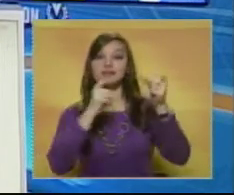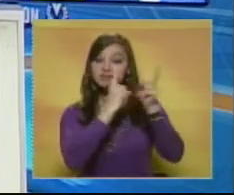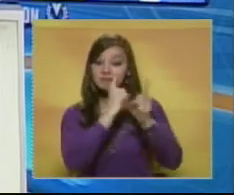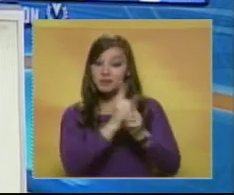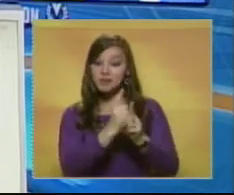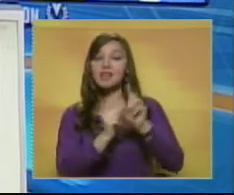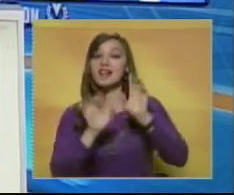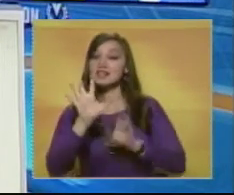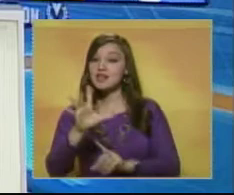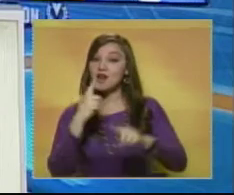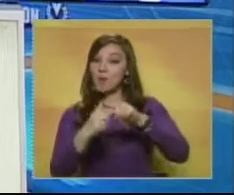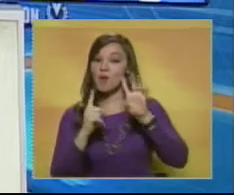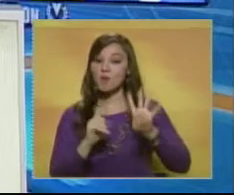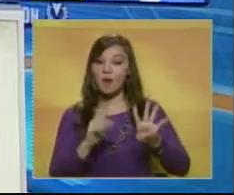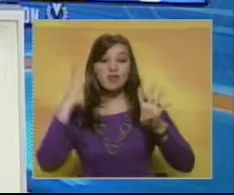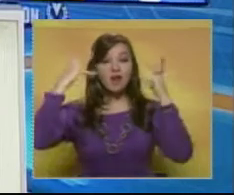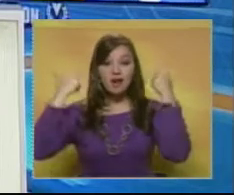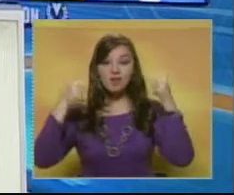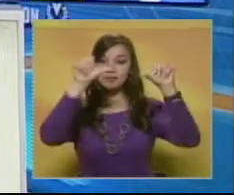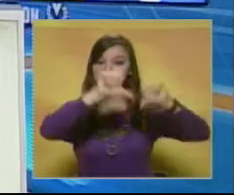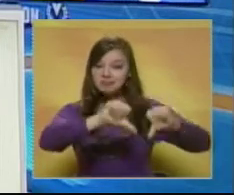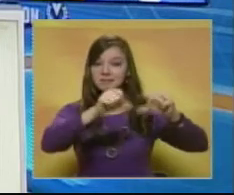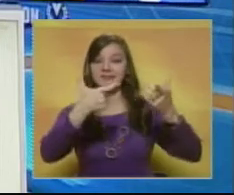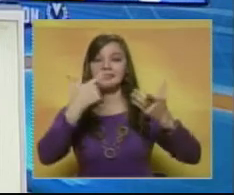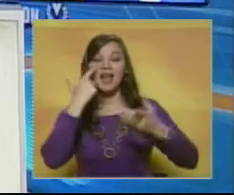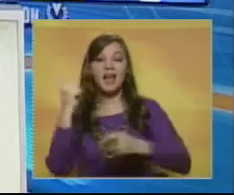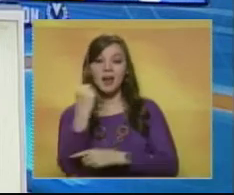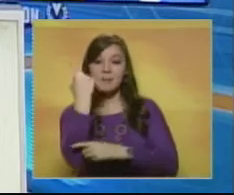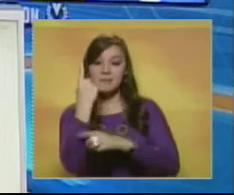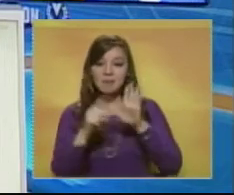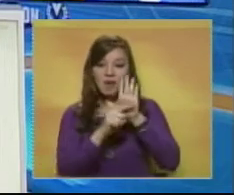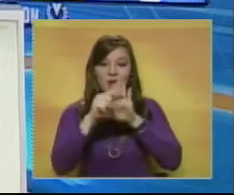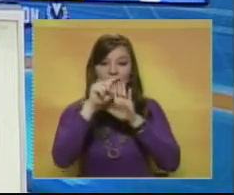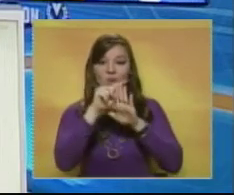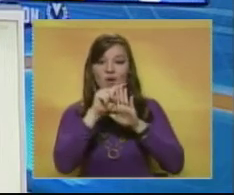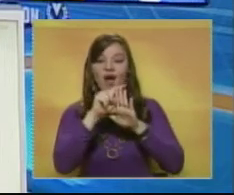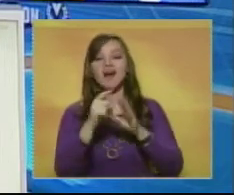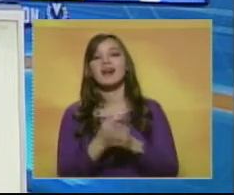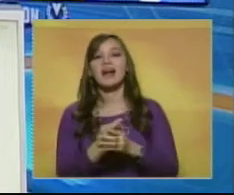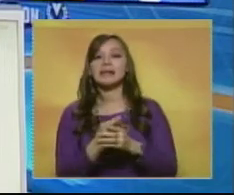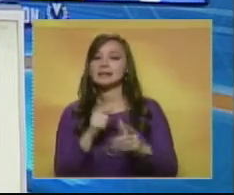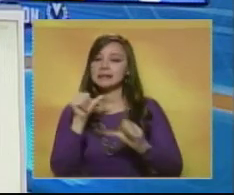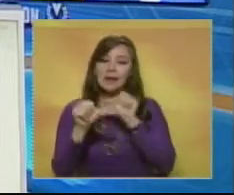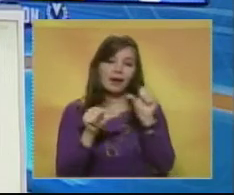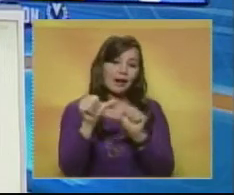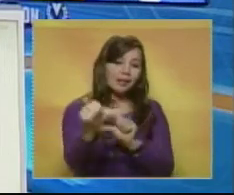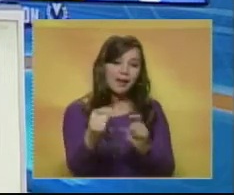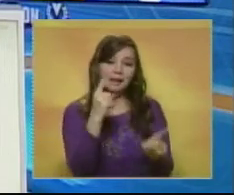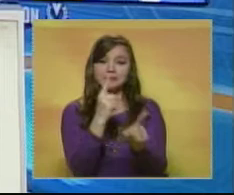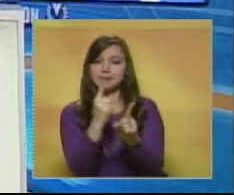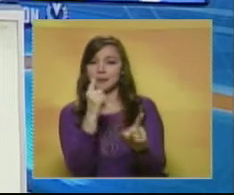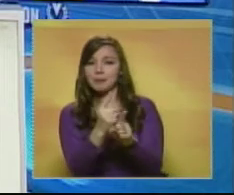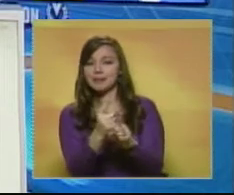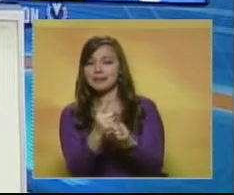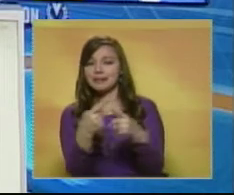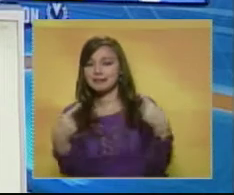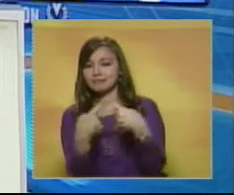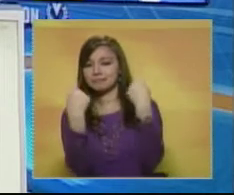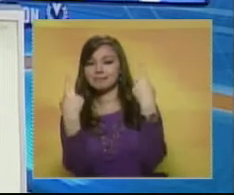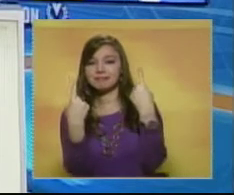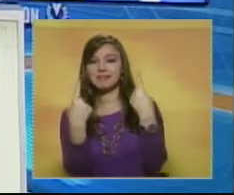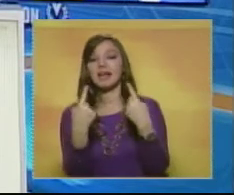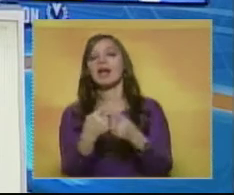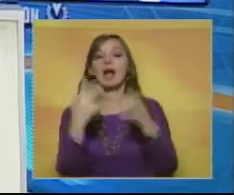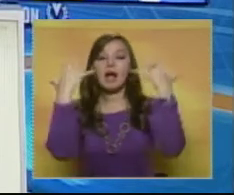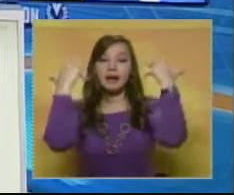del Caracas 5-4 para llevarse el primer duelo de la serie de los eternos rivales. Un encuentro en el que la defensa de los venetudos cometió